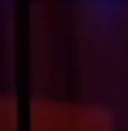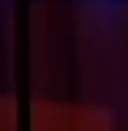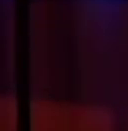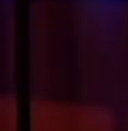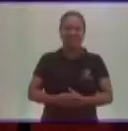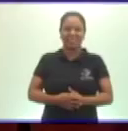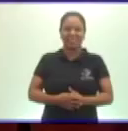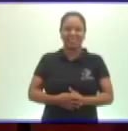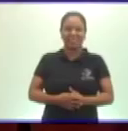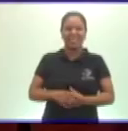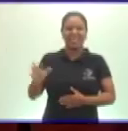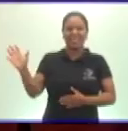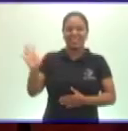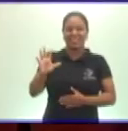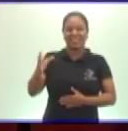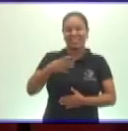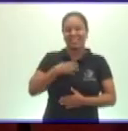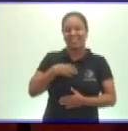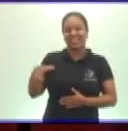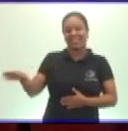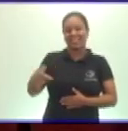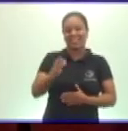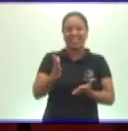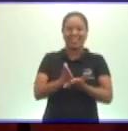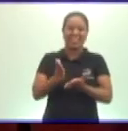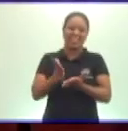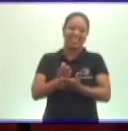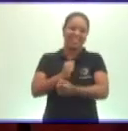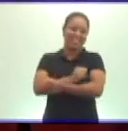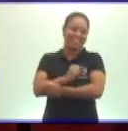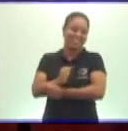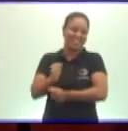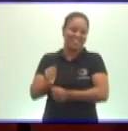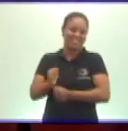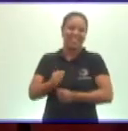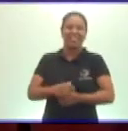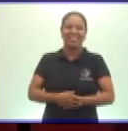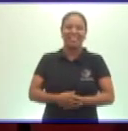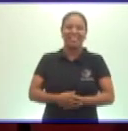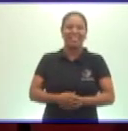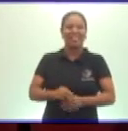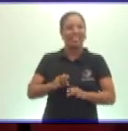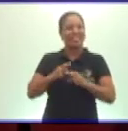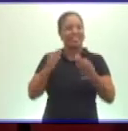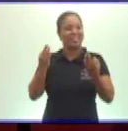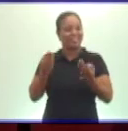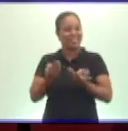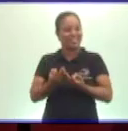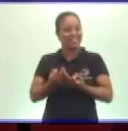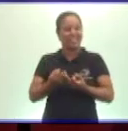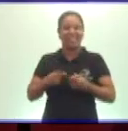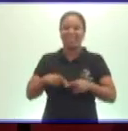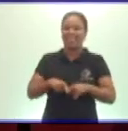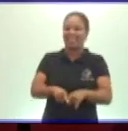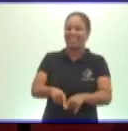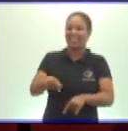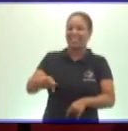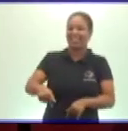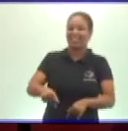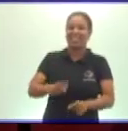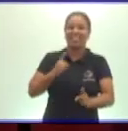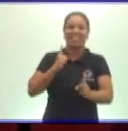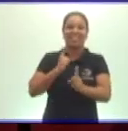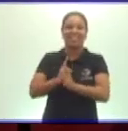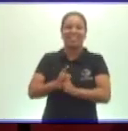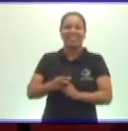Un saludo tengan todos los estudiantes, docentes y familiares que nos acompañan. Nos encontramos con